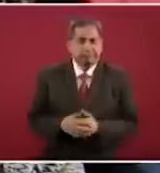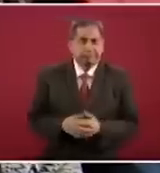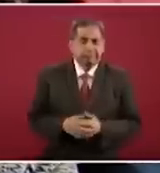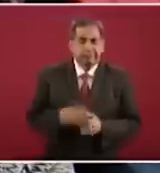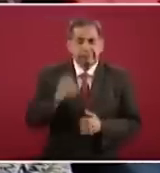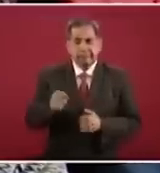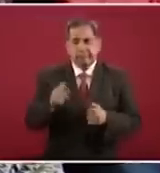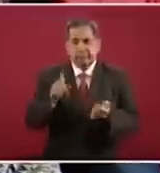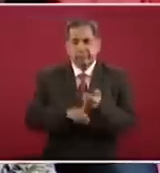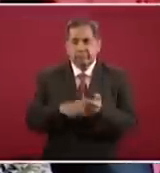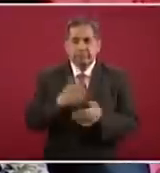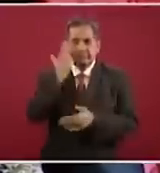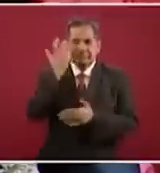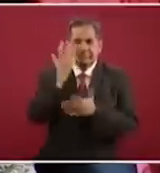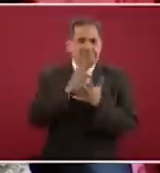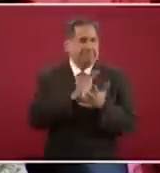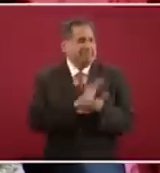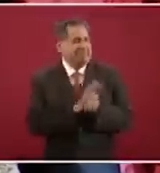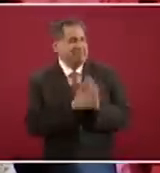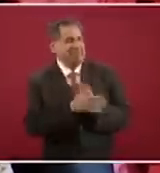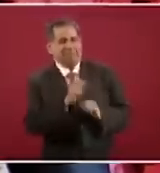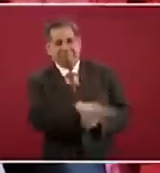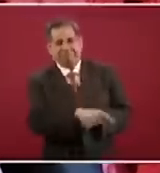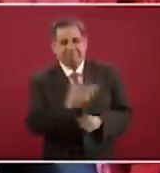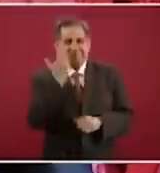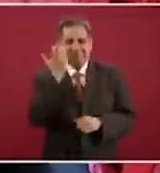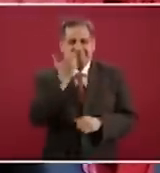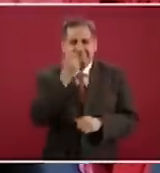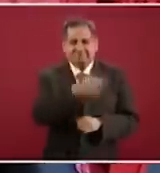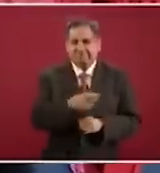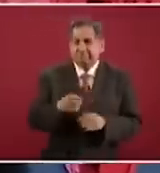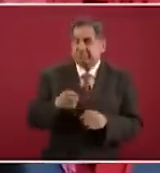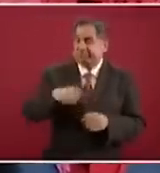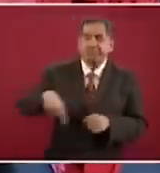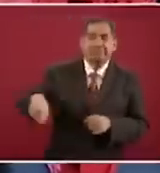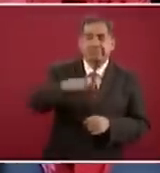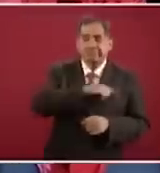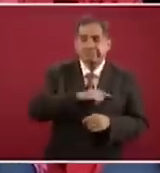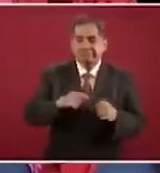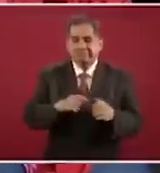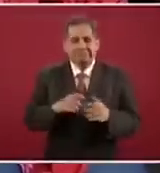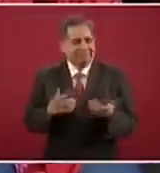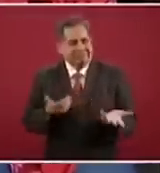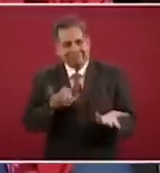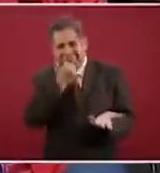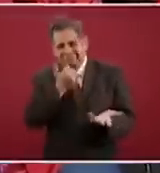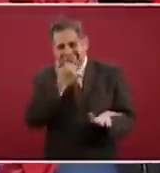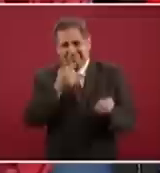actuando de alcahuetes del régimen,